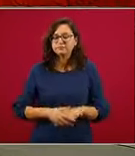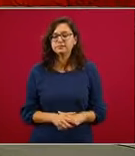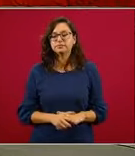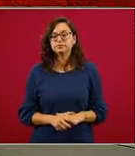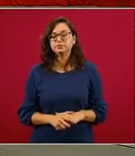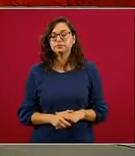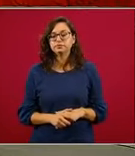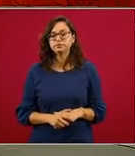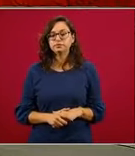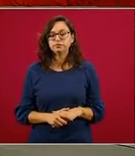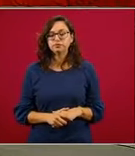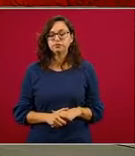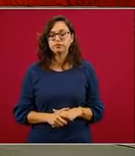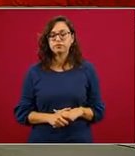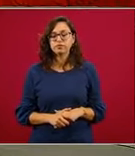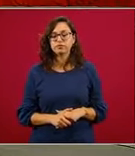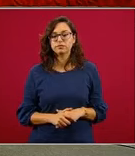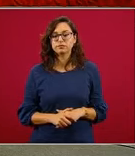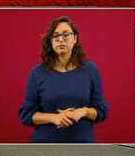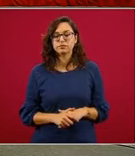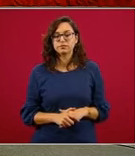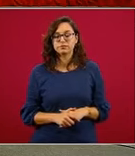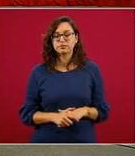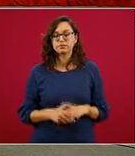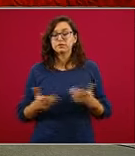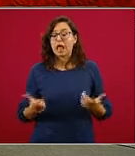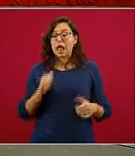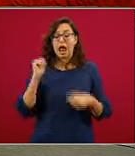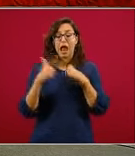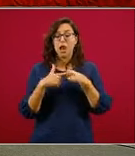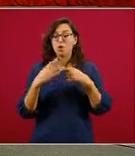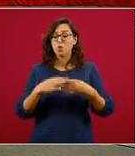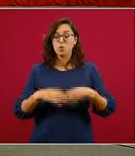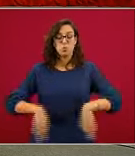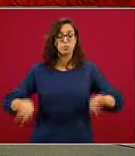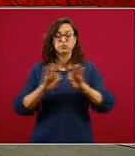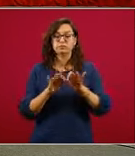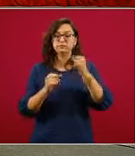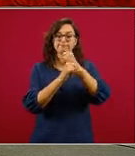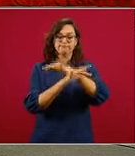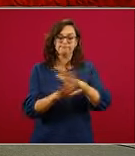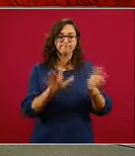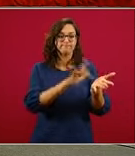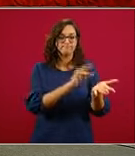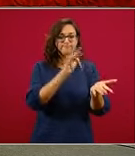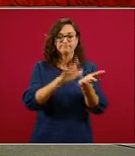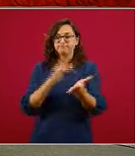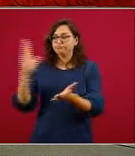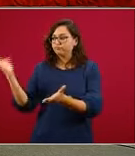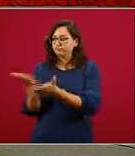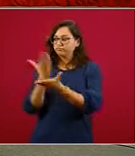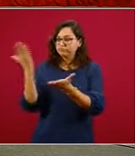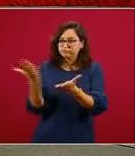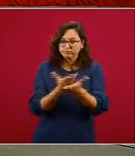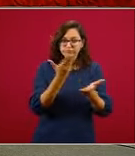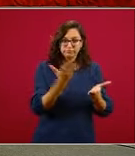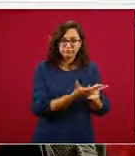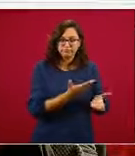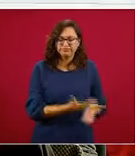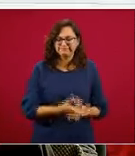Algo que es muy importante dentro del observatorio como un centro de conocimiento es compilar la información. Nosotros tenemos distintas fuentes, estudiamos